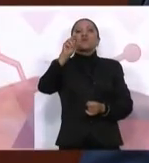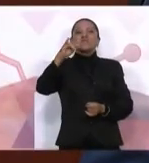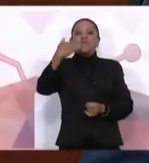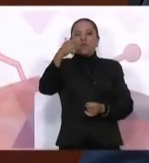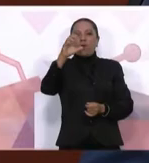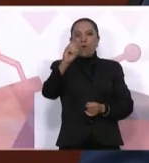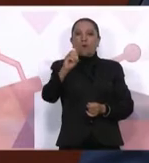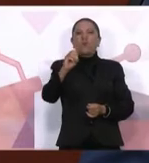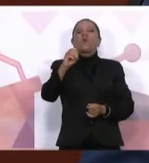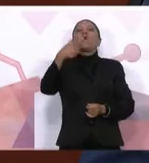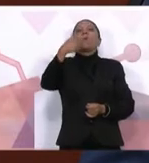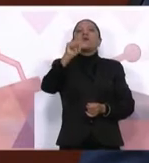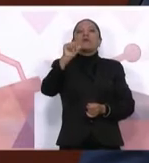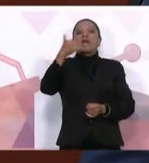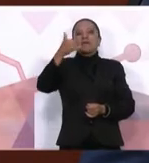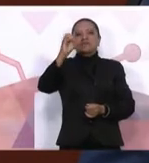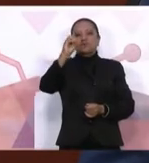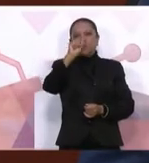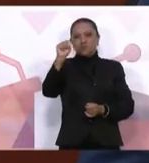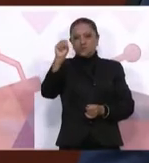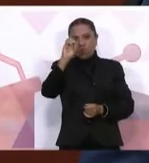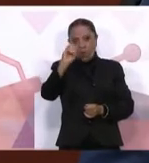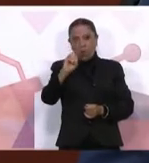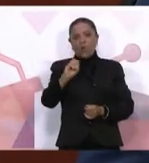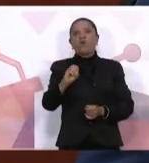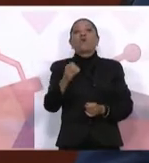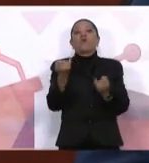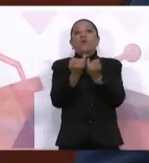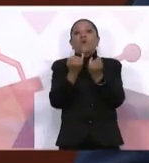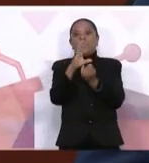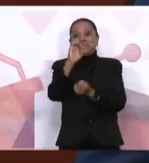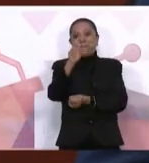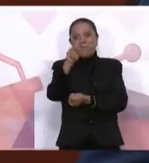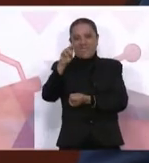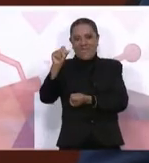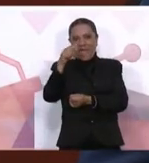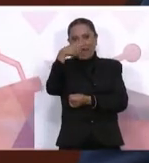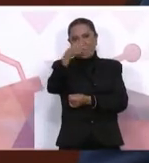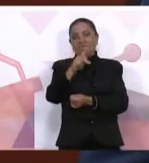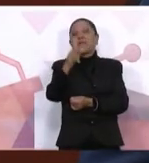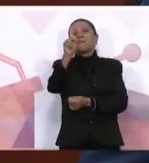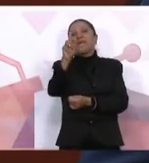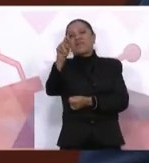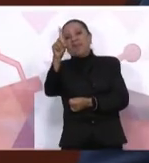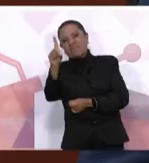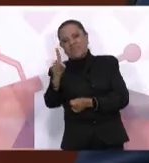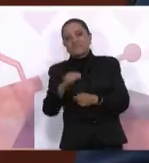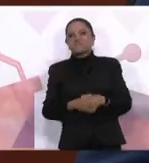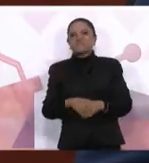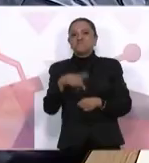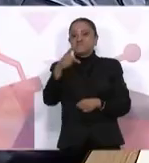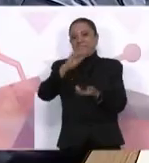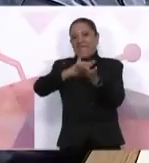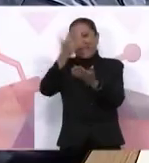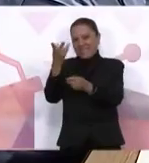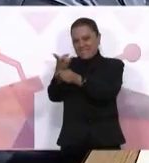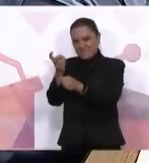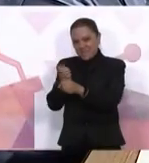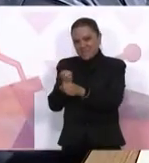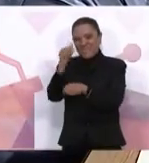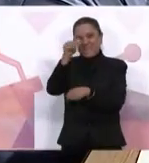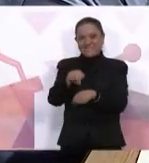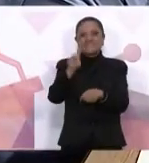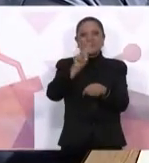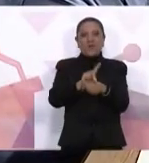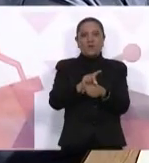democrática y el partido socialdemócrata buenas noches muchas gracias por invitarnos el día de hoy saludo también a fidel